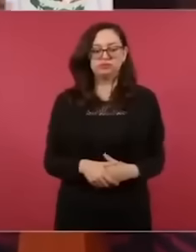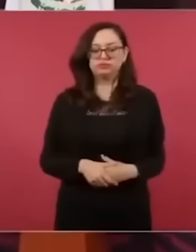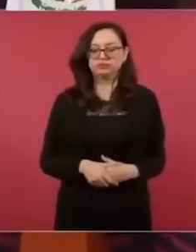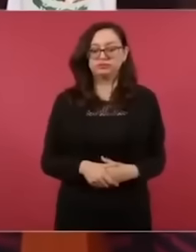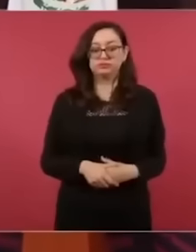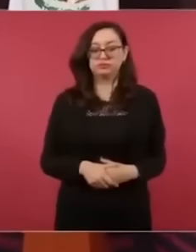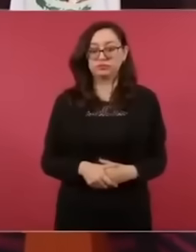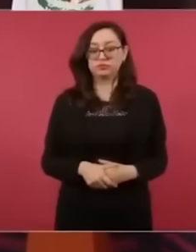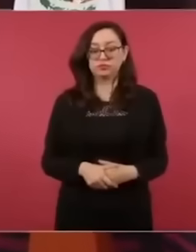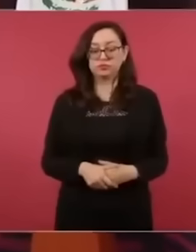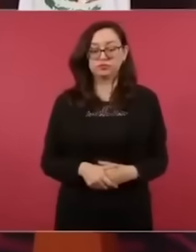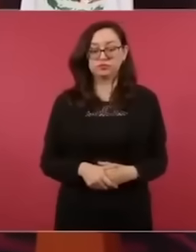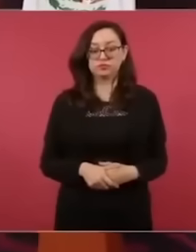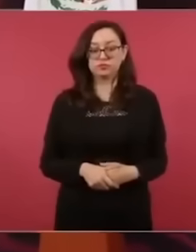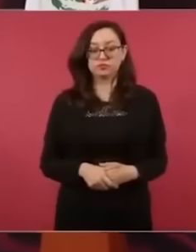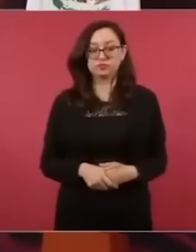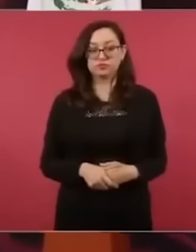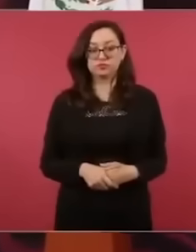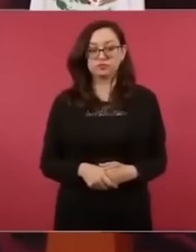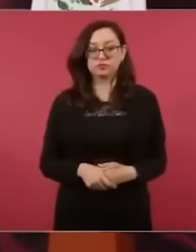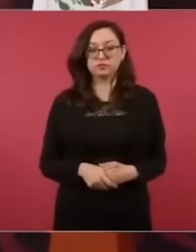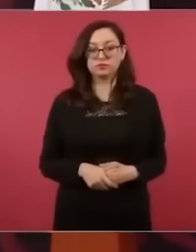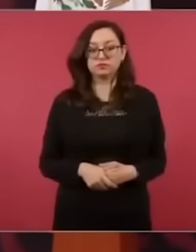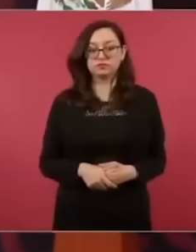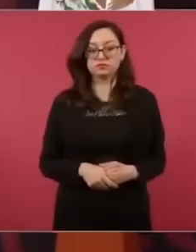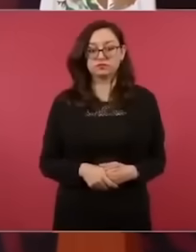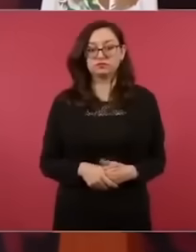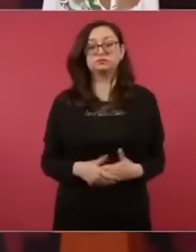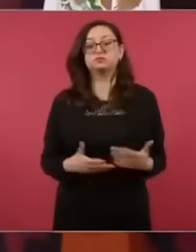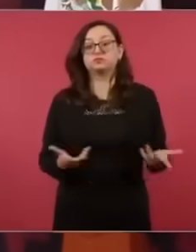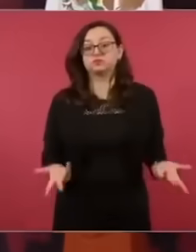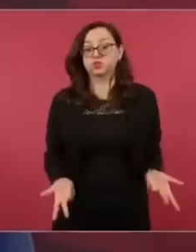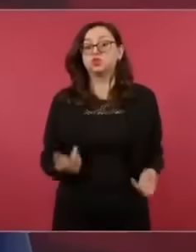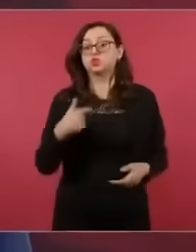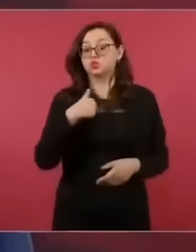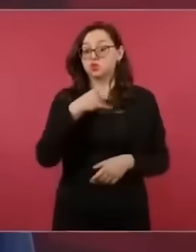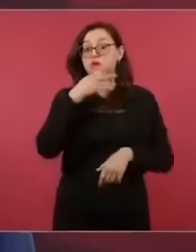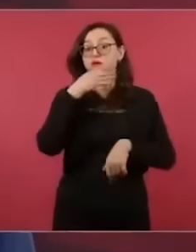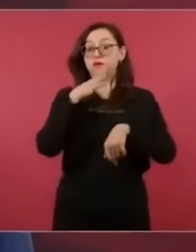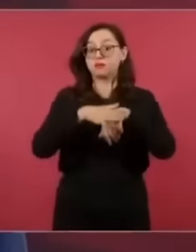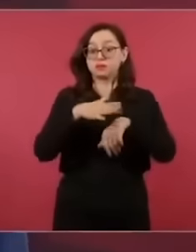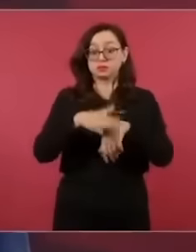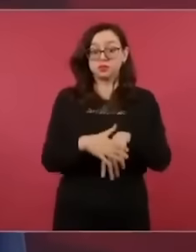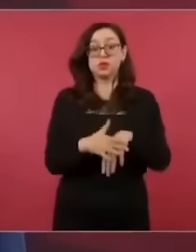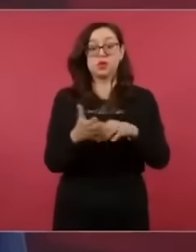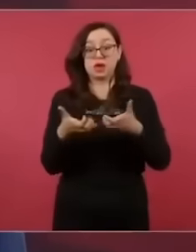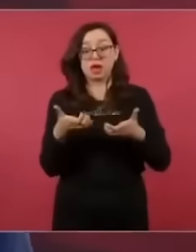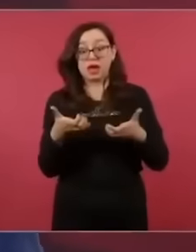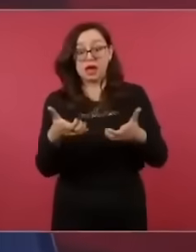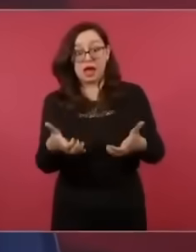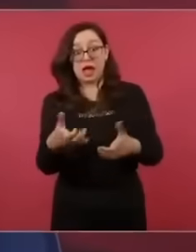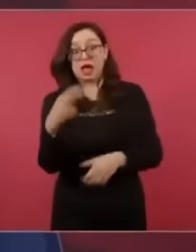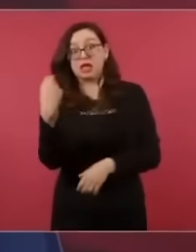no quiero, repito, nombres de calles, no quiero